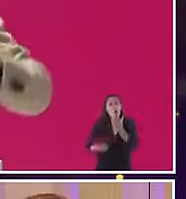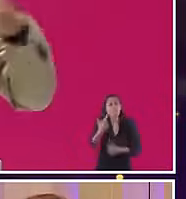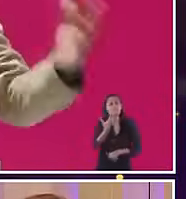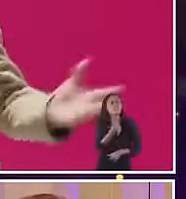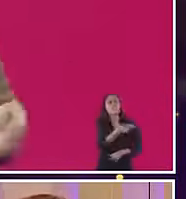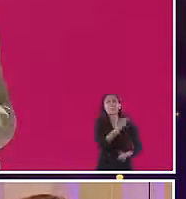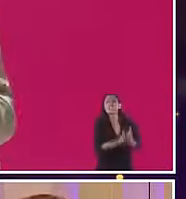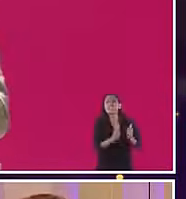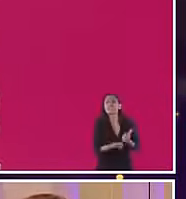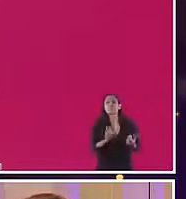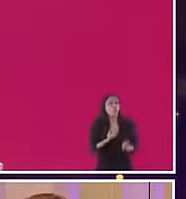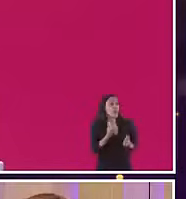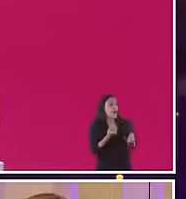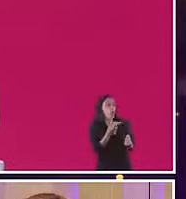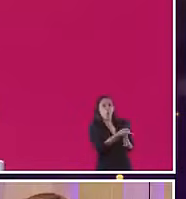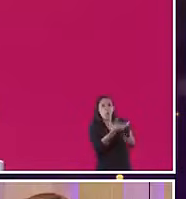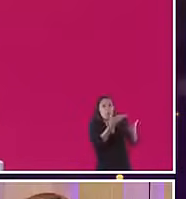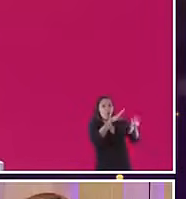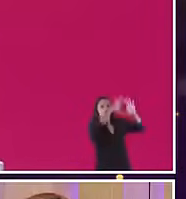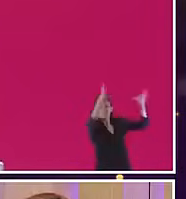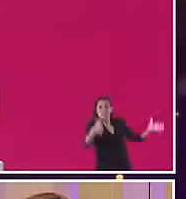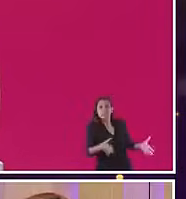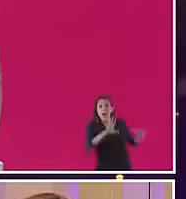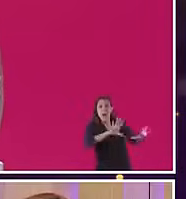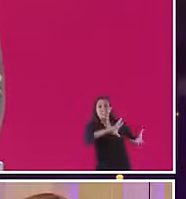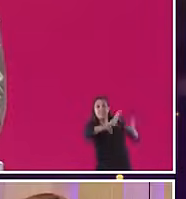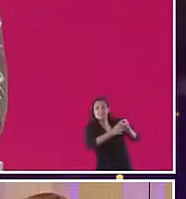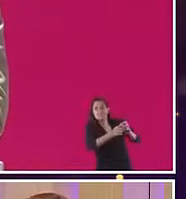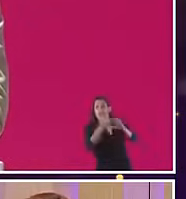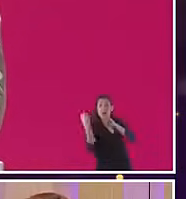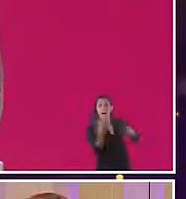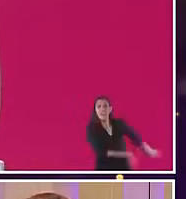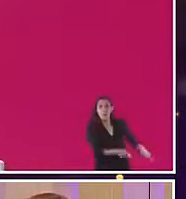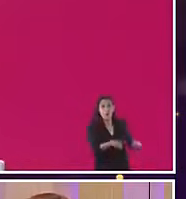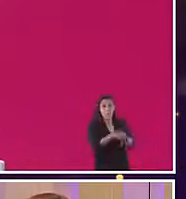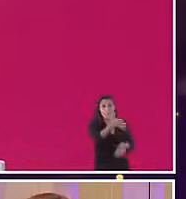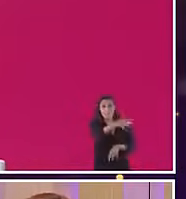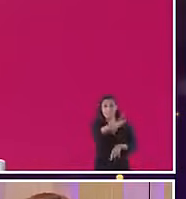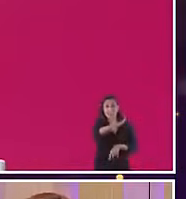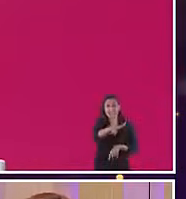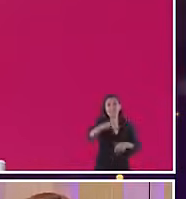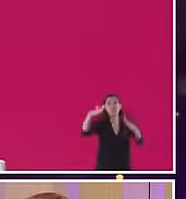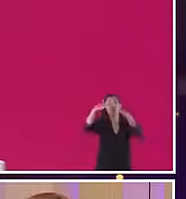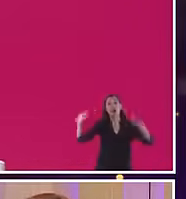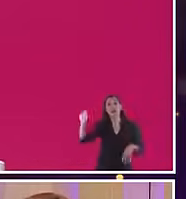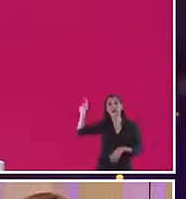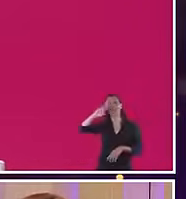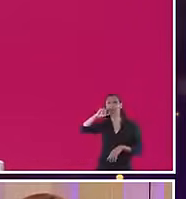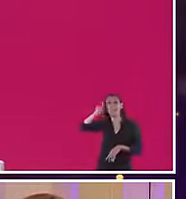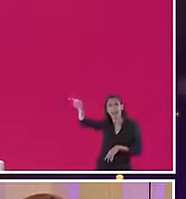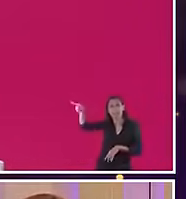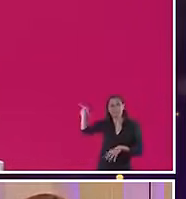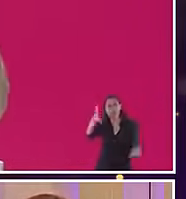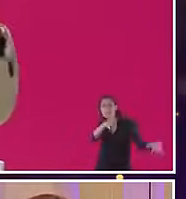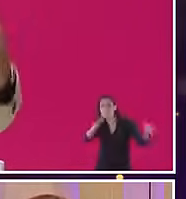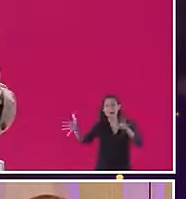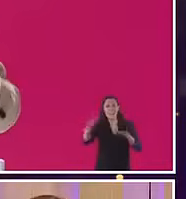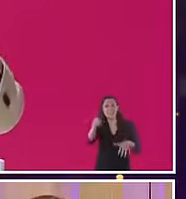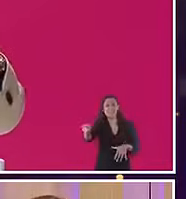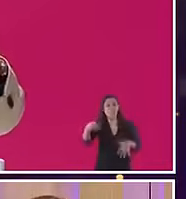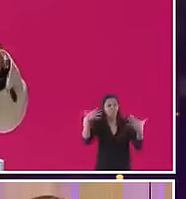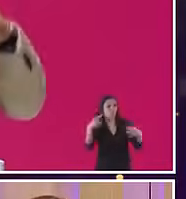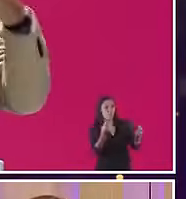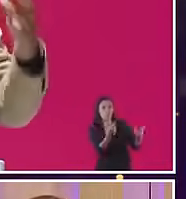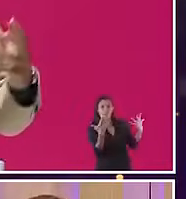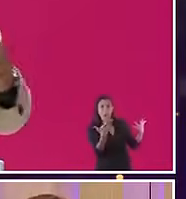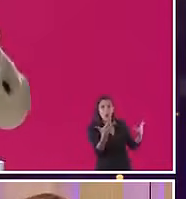¿No es el marido de Tamara Pettinato? Exacto. Pero, ¿cómo? El que era titular de la PSA es el que es el actual marido de... O pareja. Es una